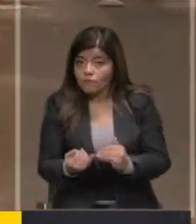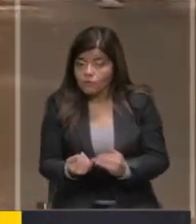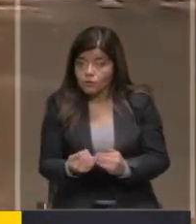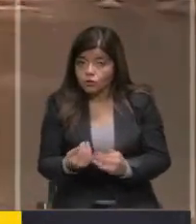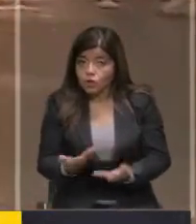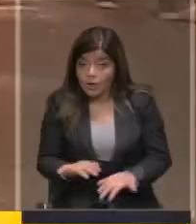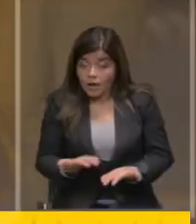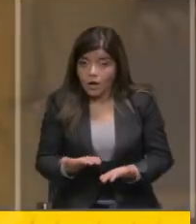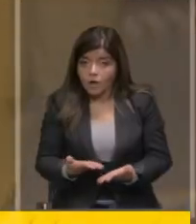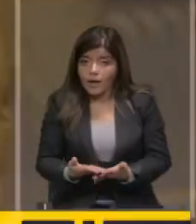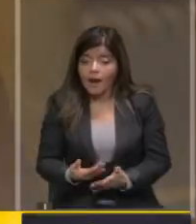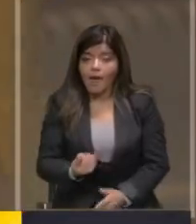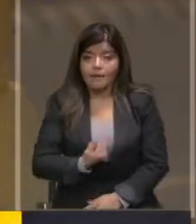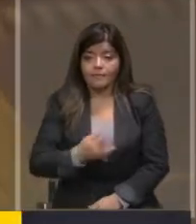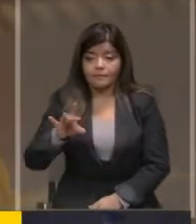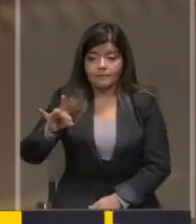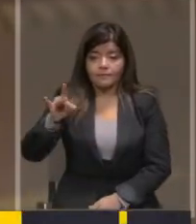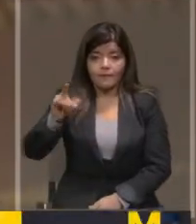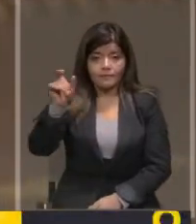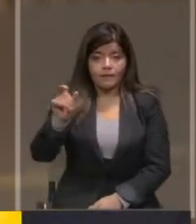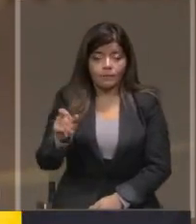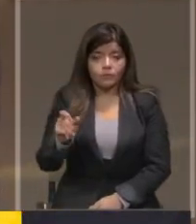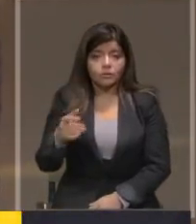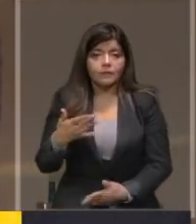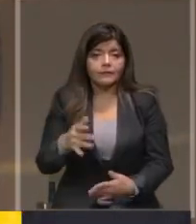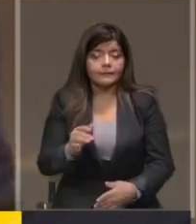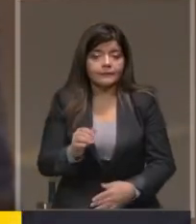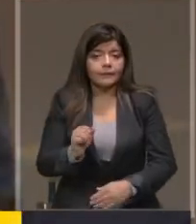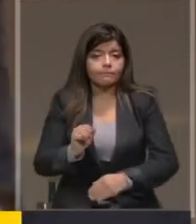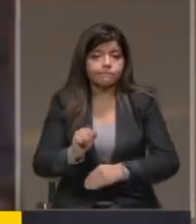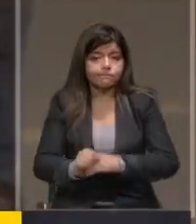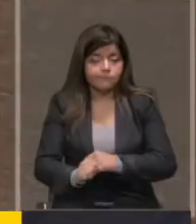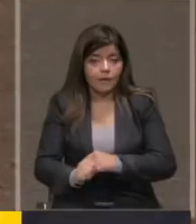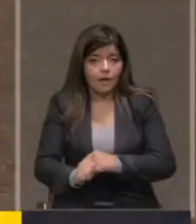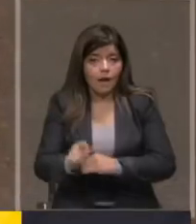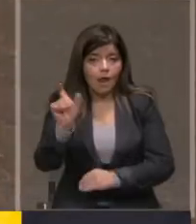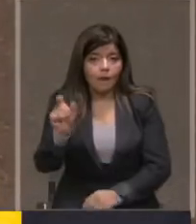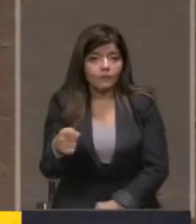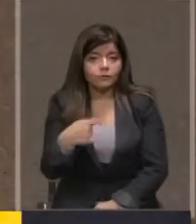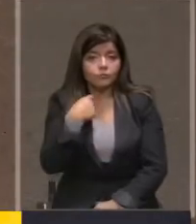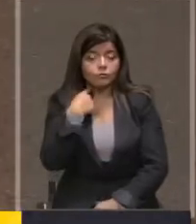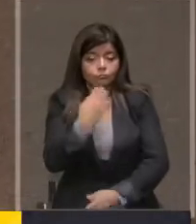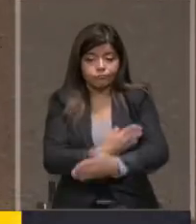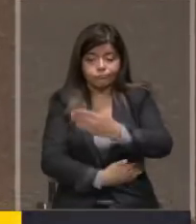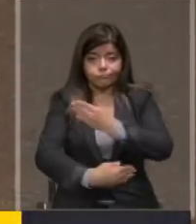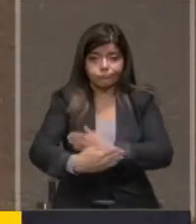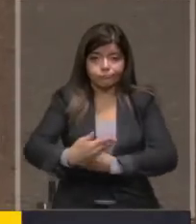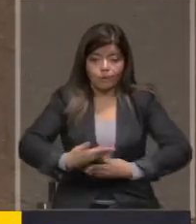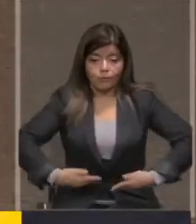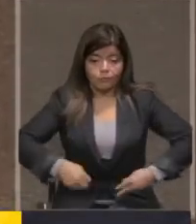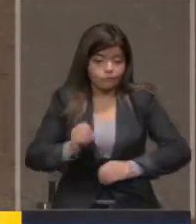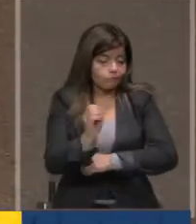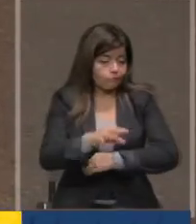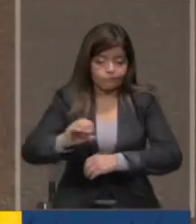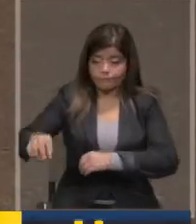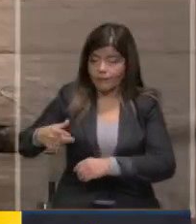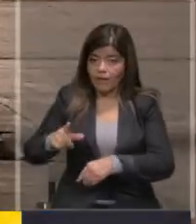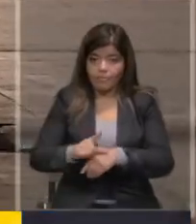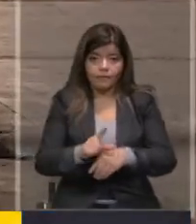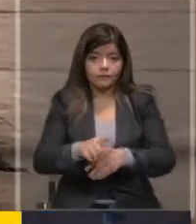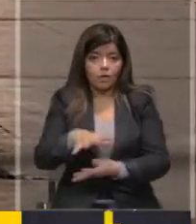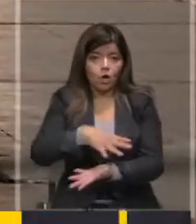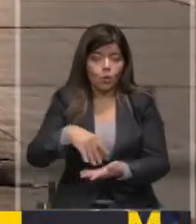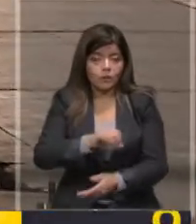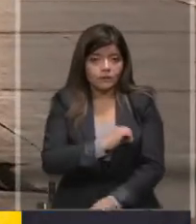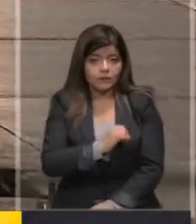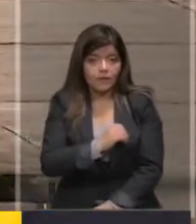es la identidad de esta persona se ha confirmado que la víctima que fue descuartizada y su cuerpo repartido en diferentes zonas de Santiago